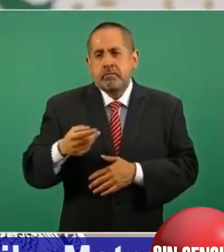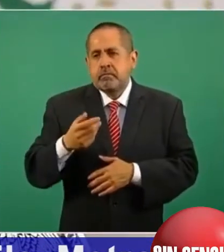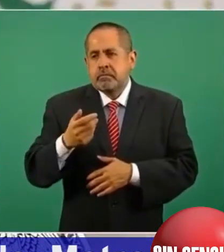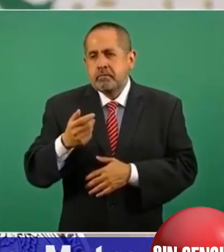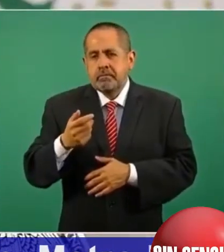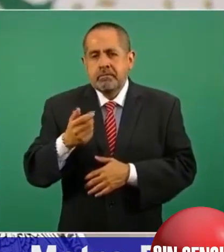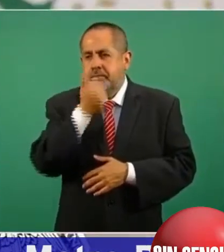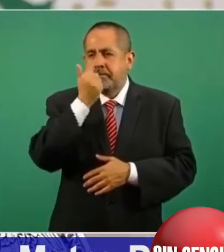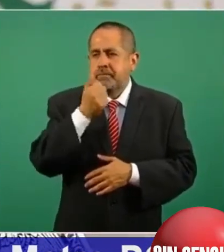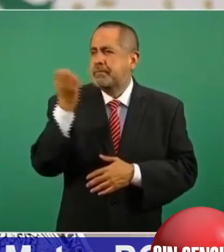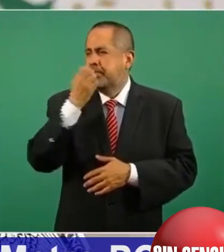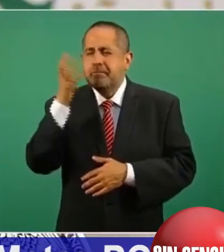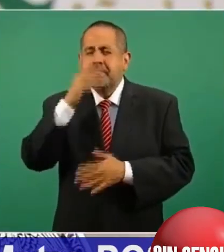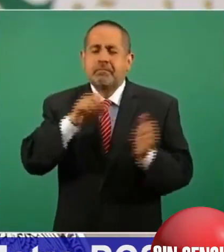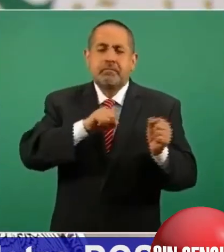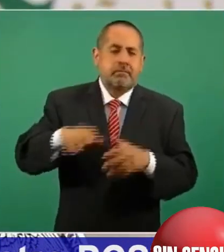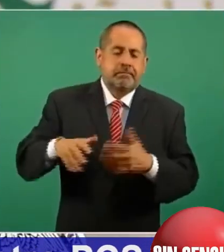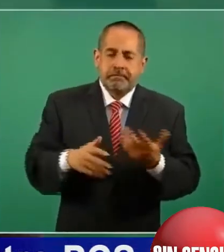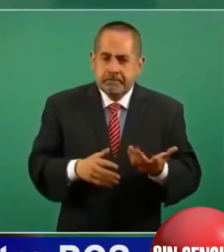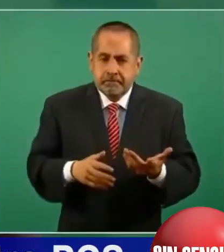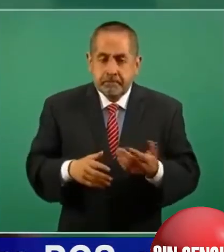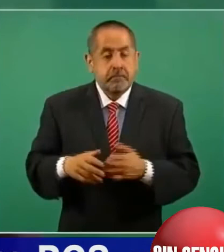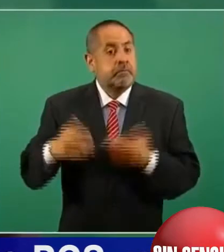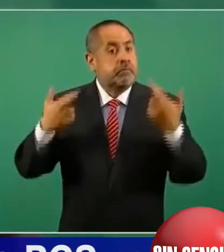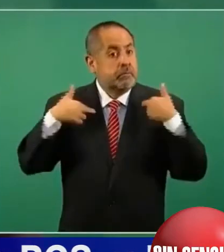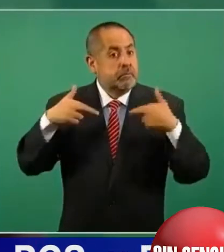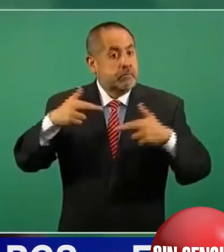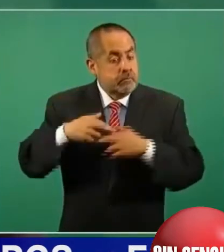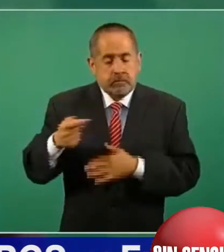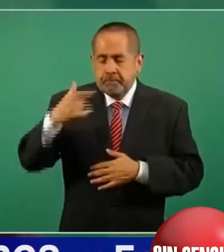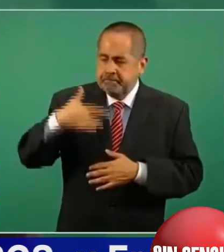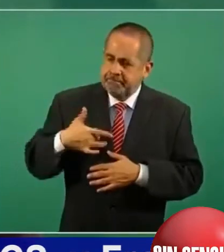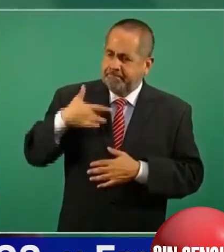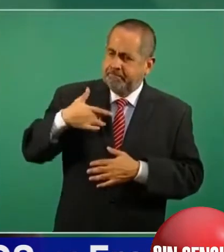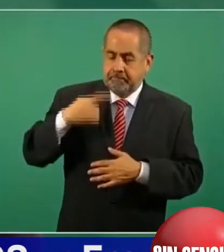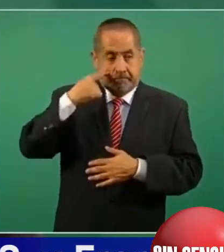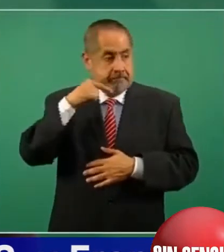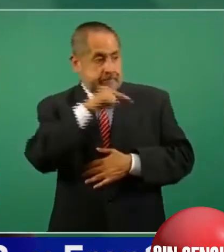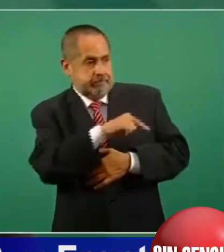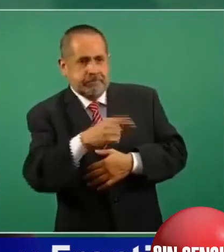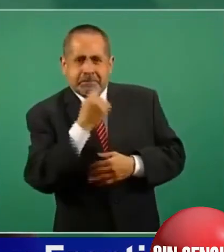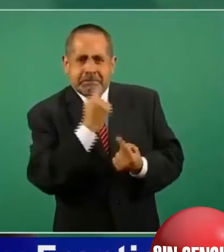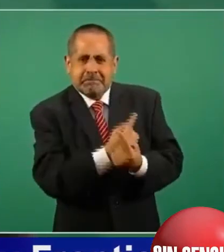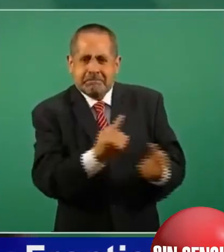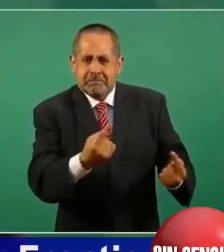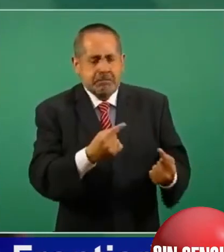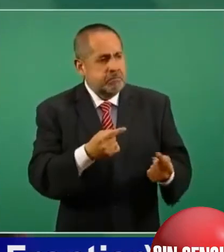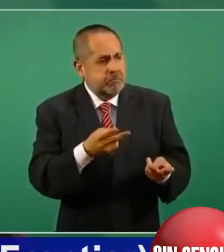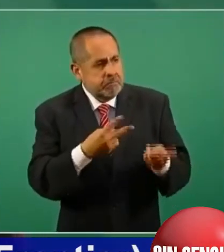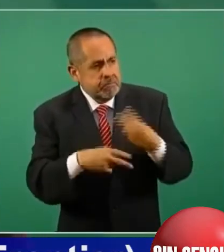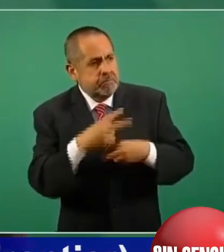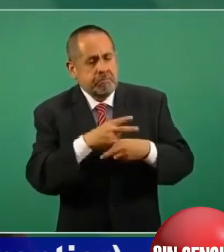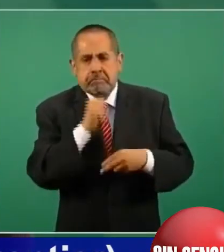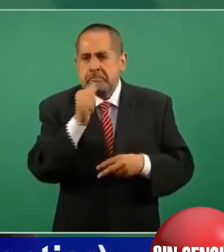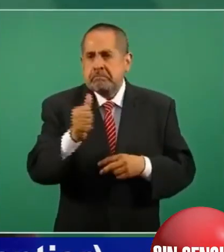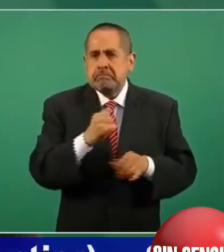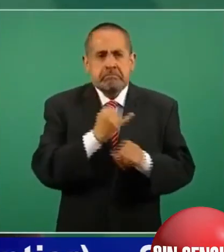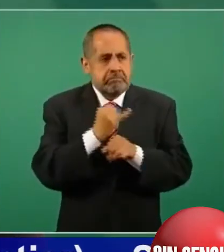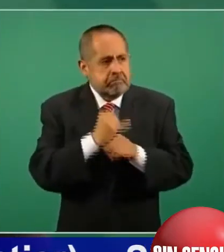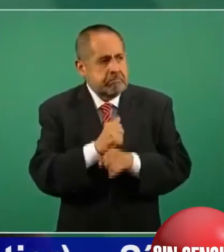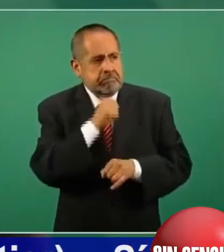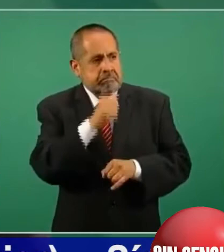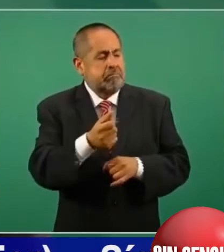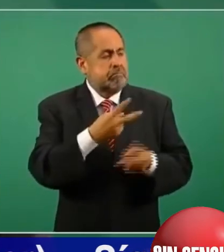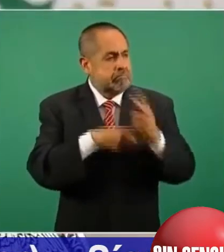ver cómo las maestras y los maestros, por iniciativa propia, cuando 1 o 2 niños ven que no se conectan a